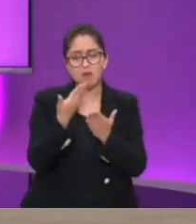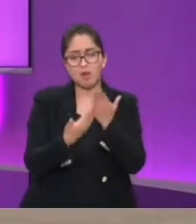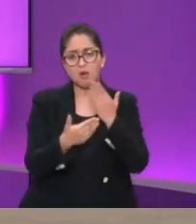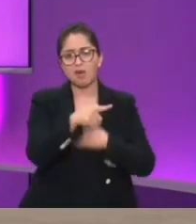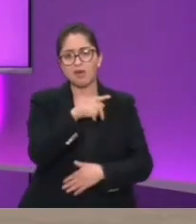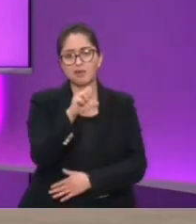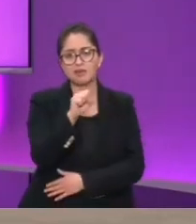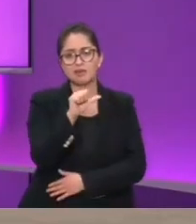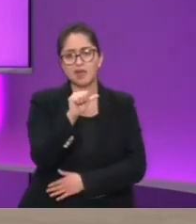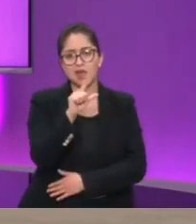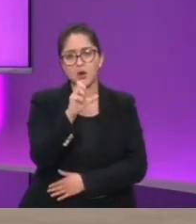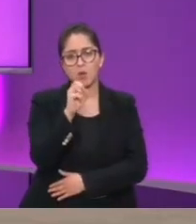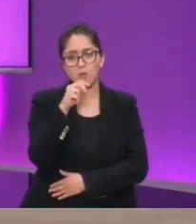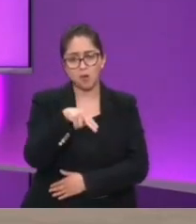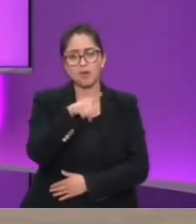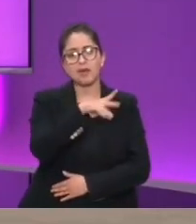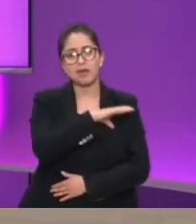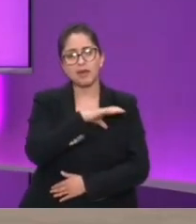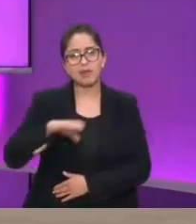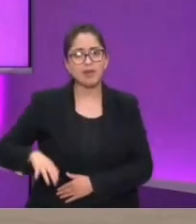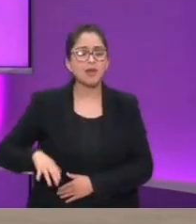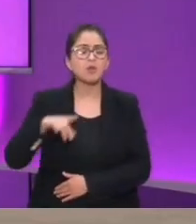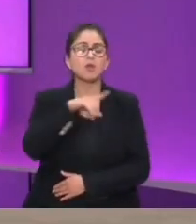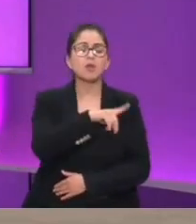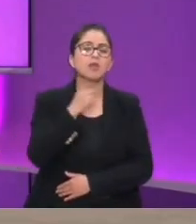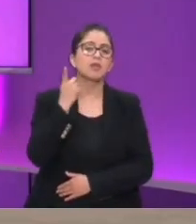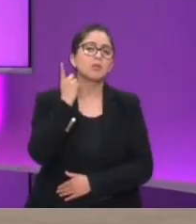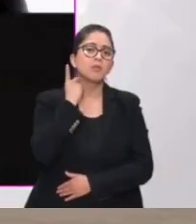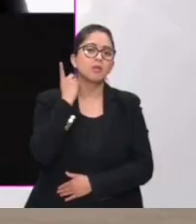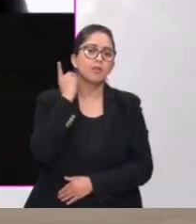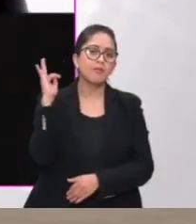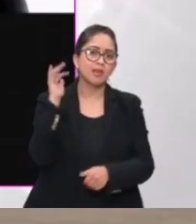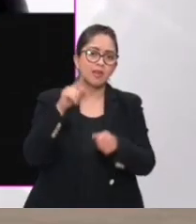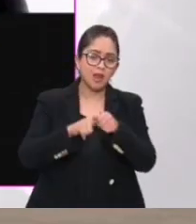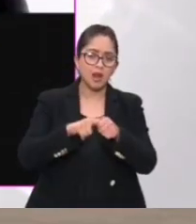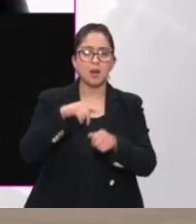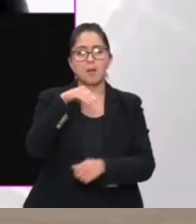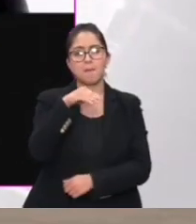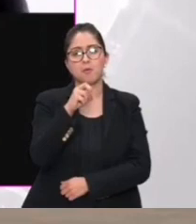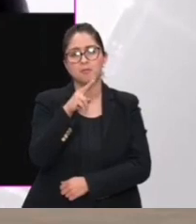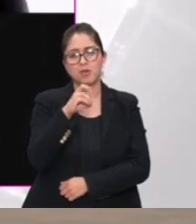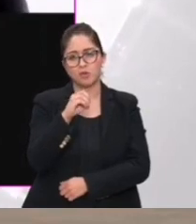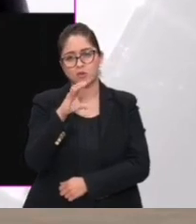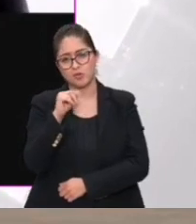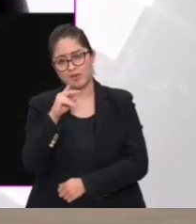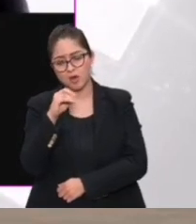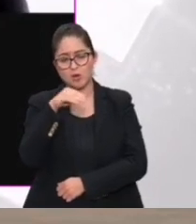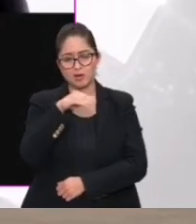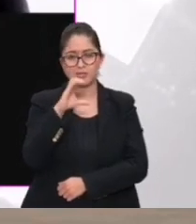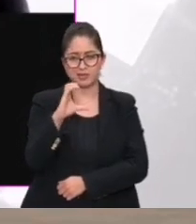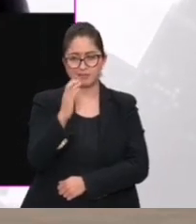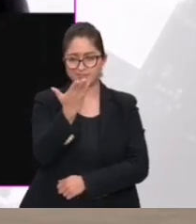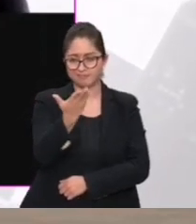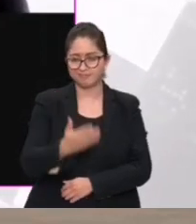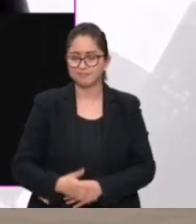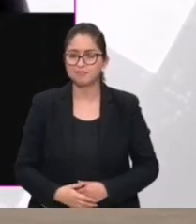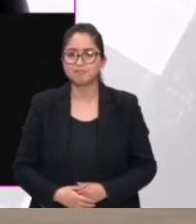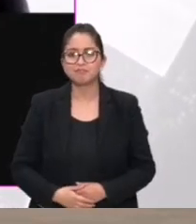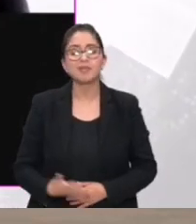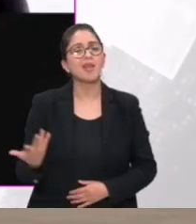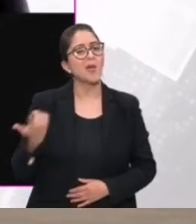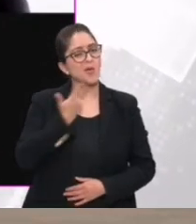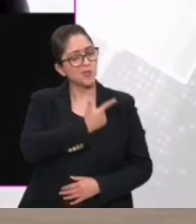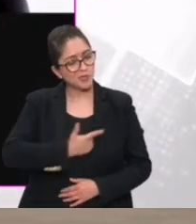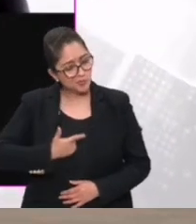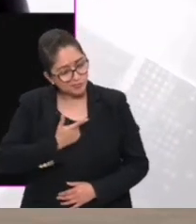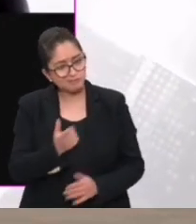Chertorivsky, candidato a diputado federal por Movimiento Ciudadano. Alejandro, te saludo con enorme gusto. La plataforma